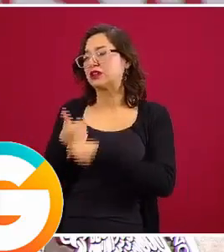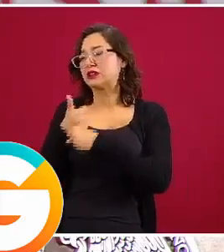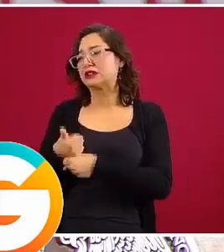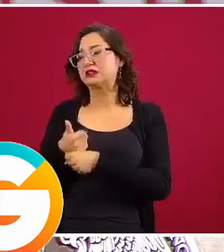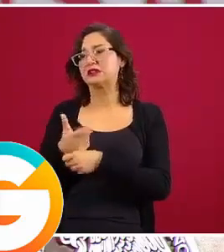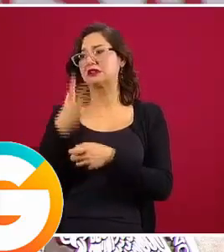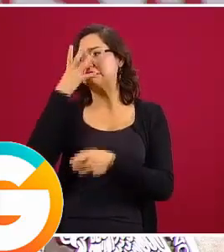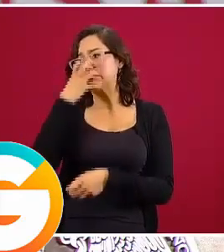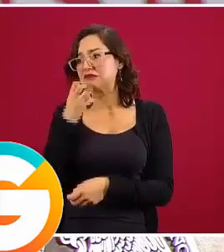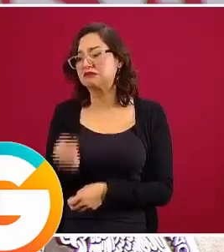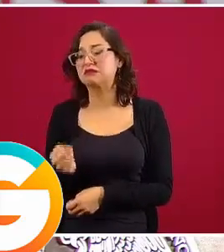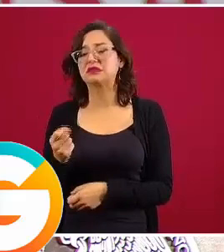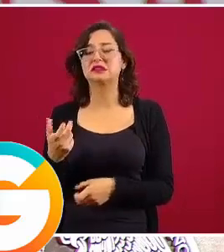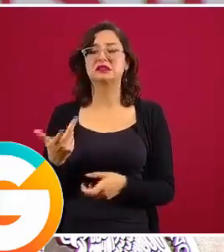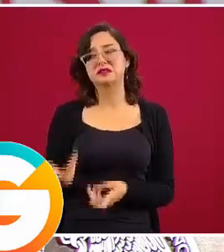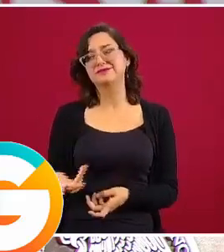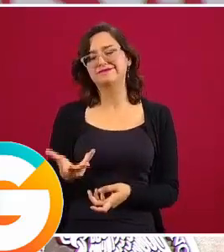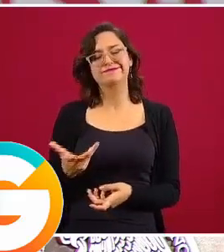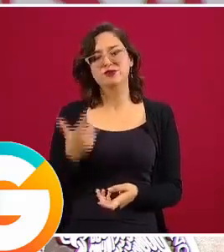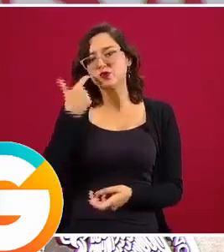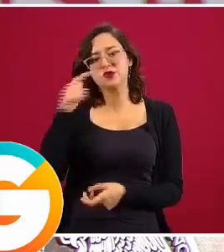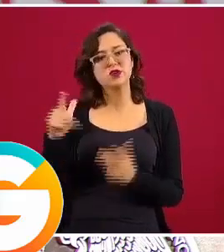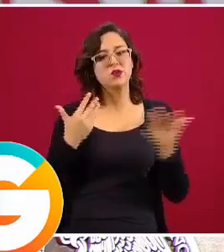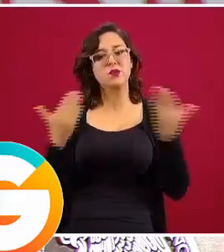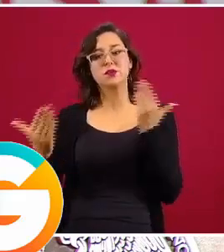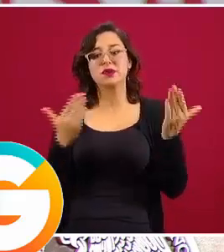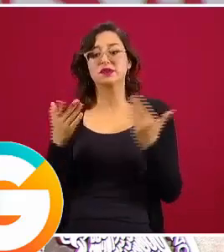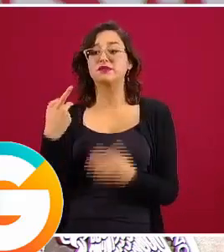Pero ahí está la información disponible